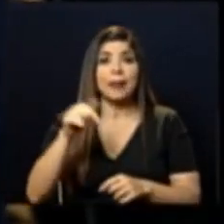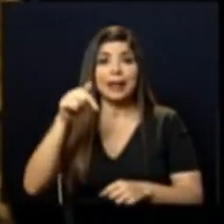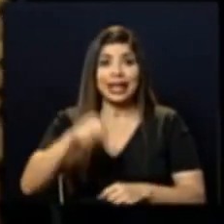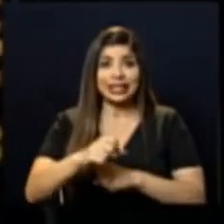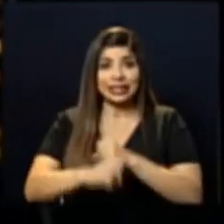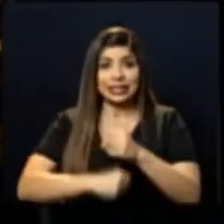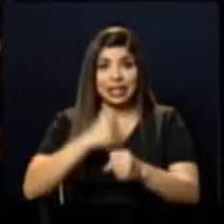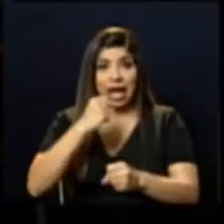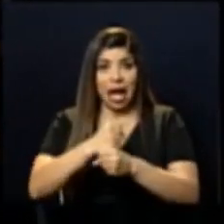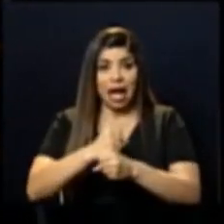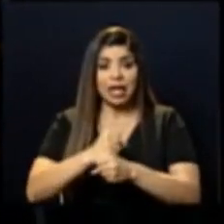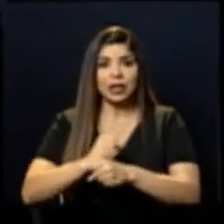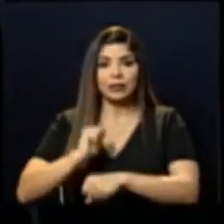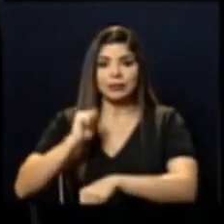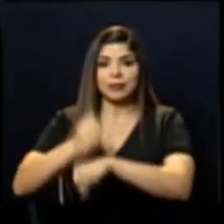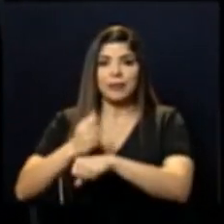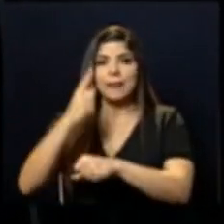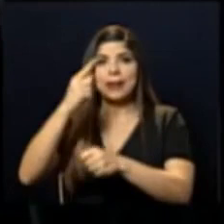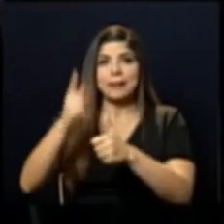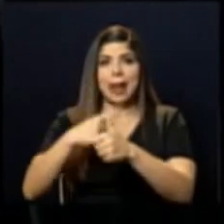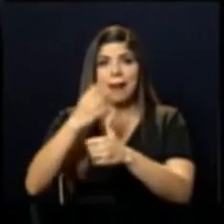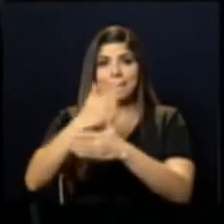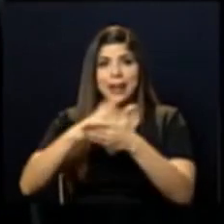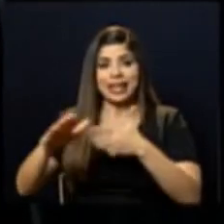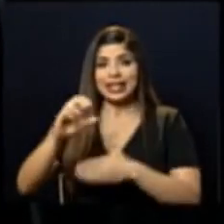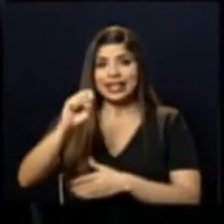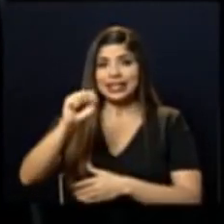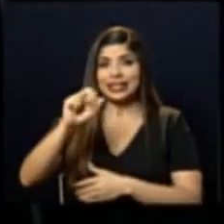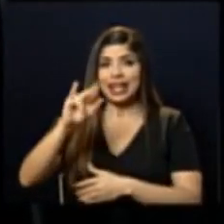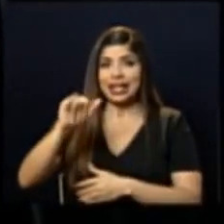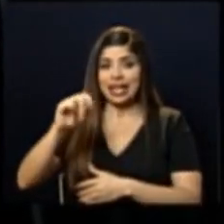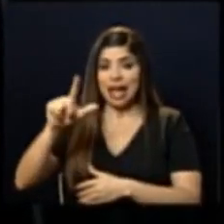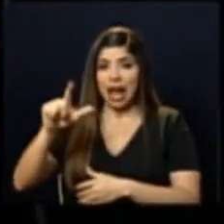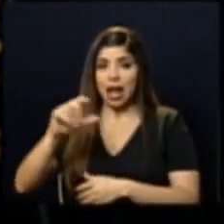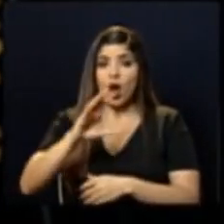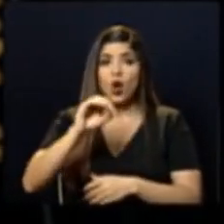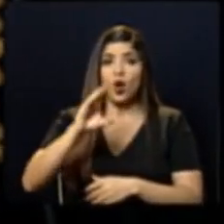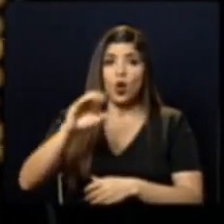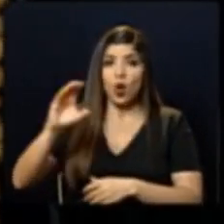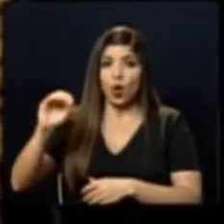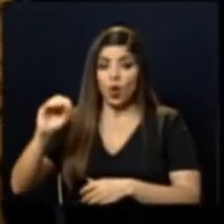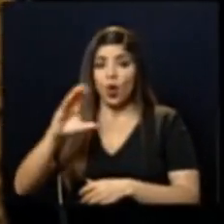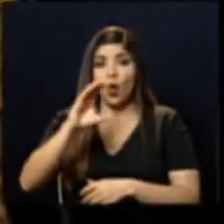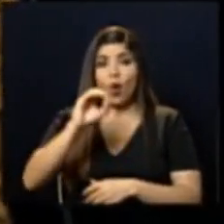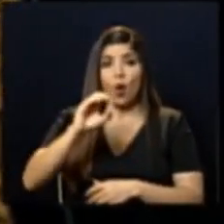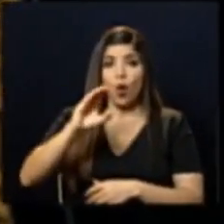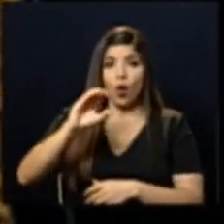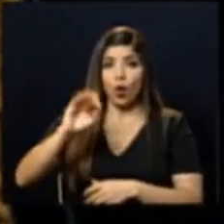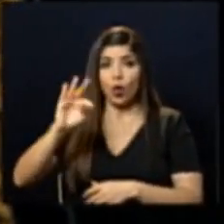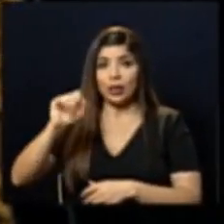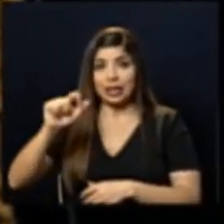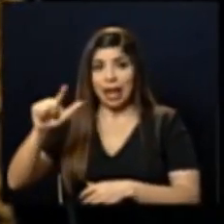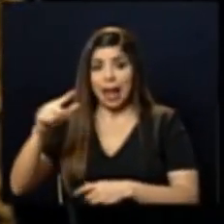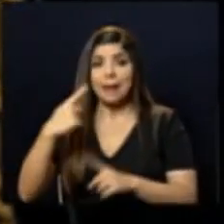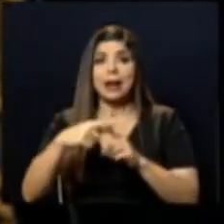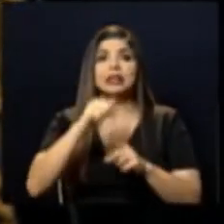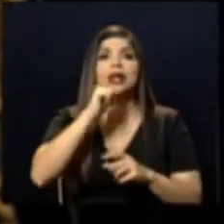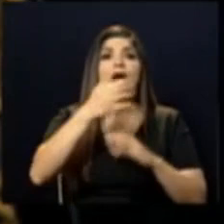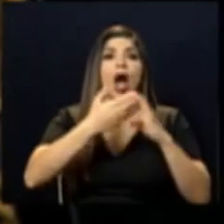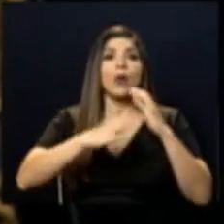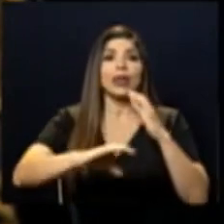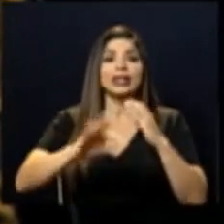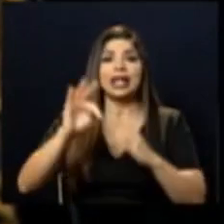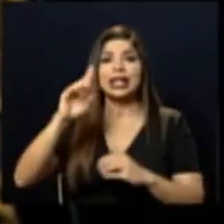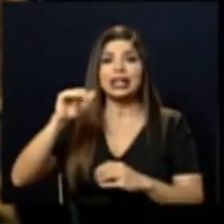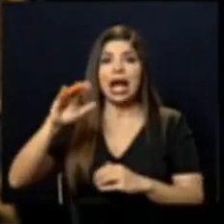año se concluyó la primera etapa del acueducto sardinal El Coco Ocotal y también el acueducto Las